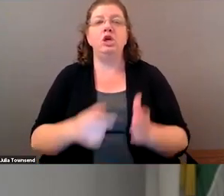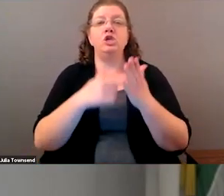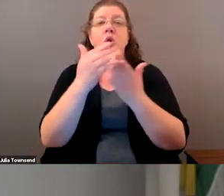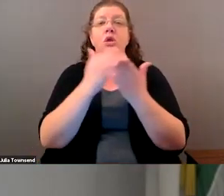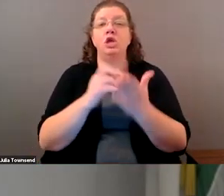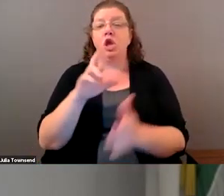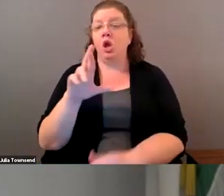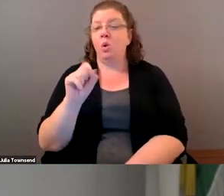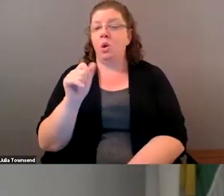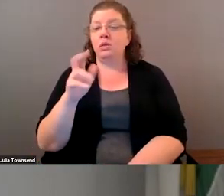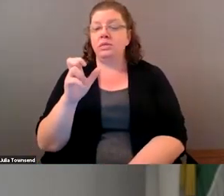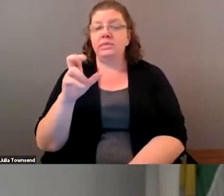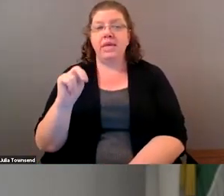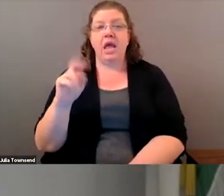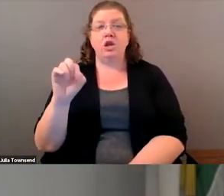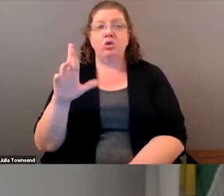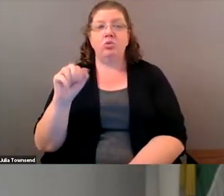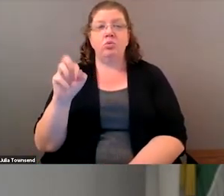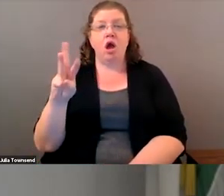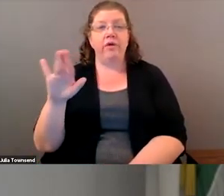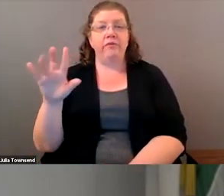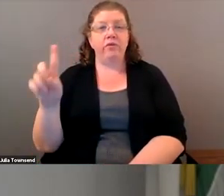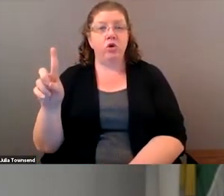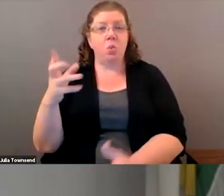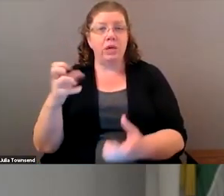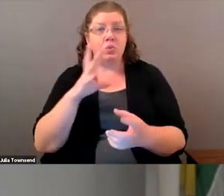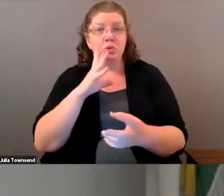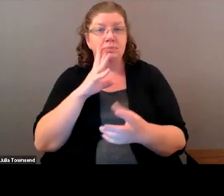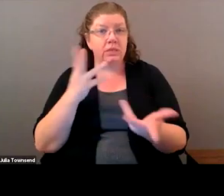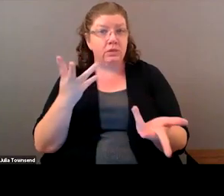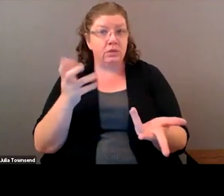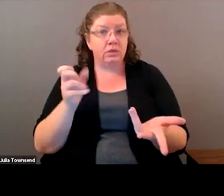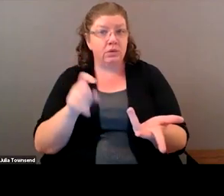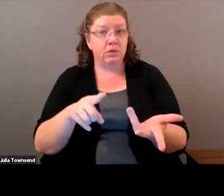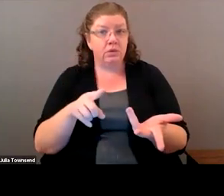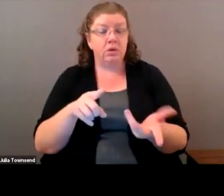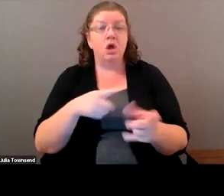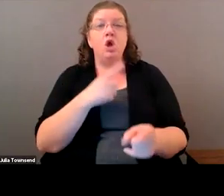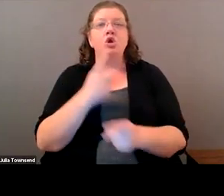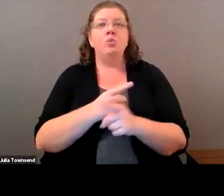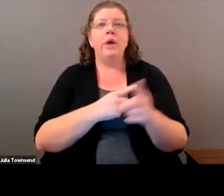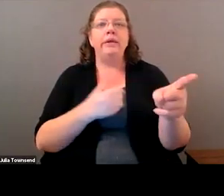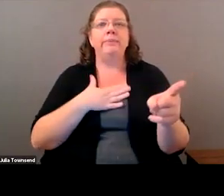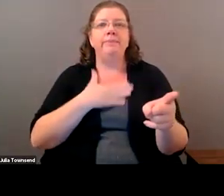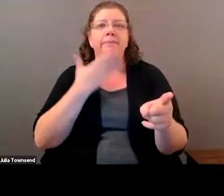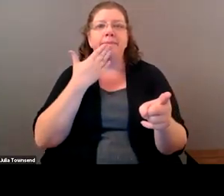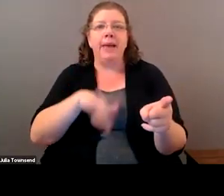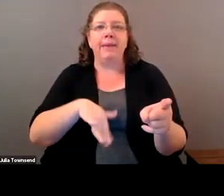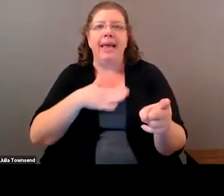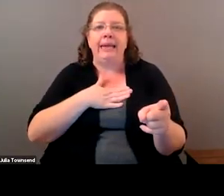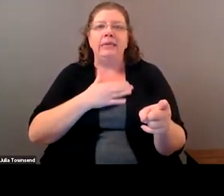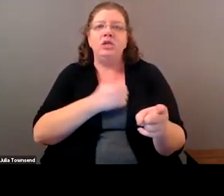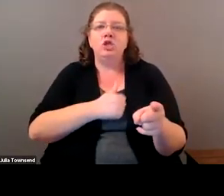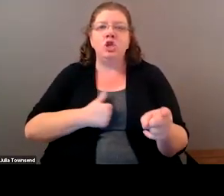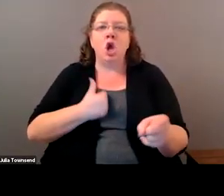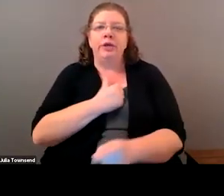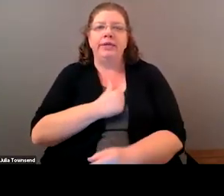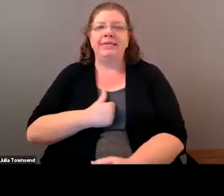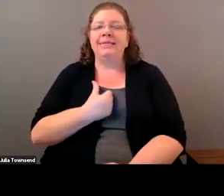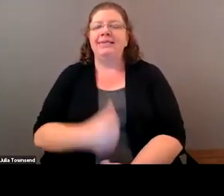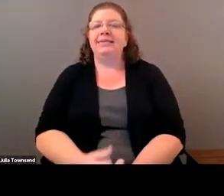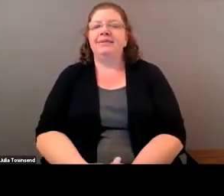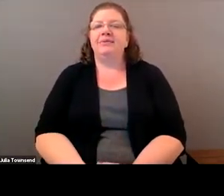esto muestra en la lista que moldean trabajar quería hablar también o si estás en lo correcto